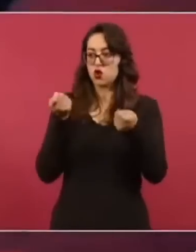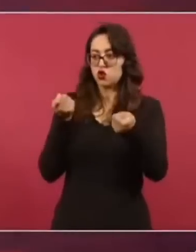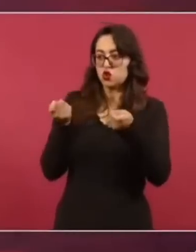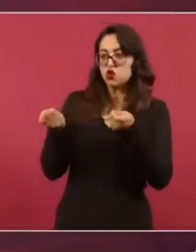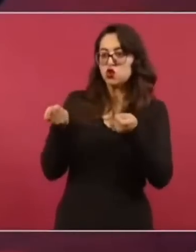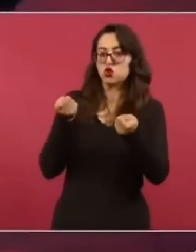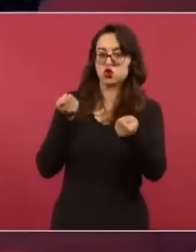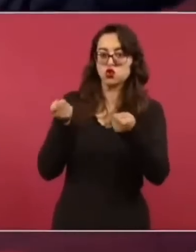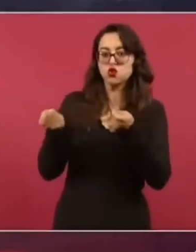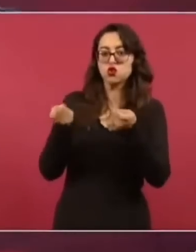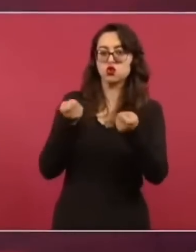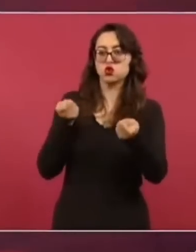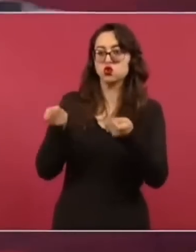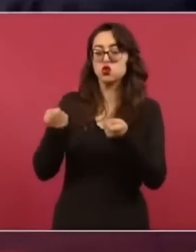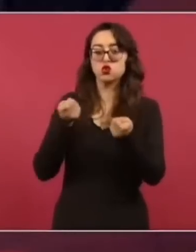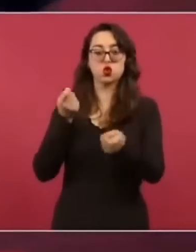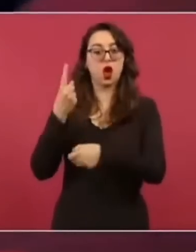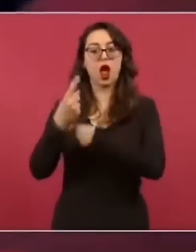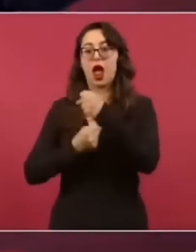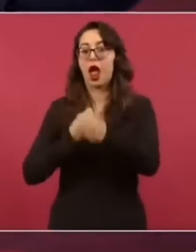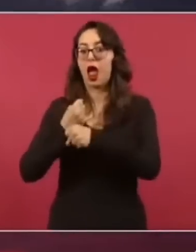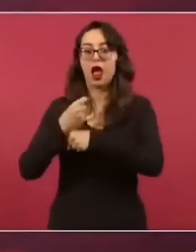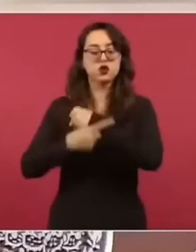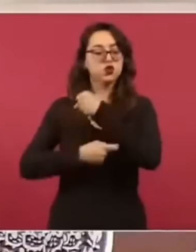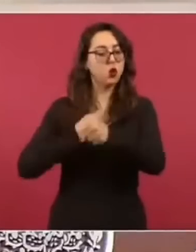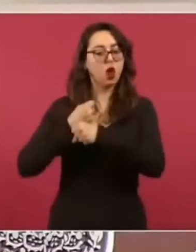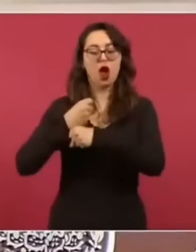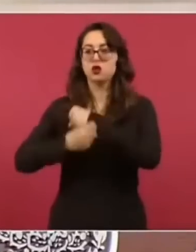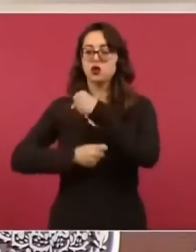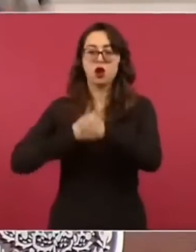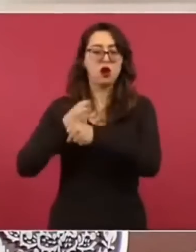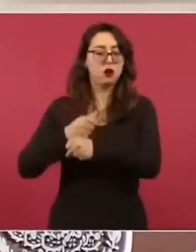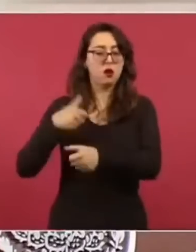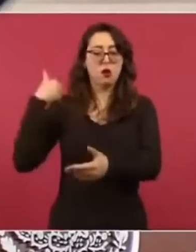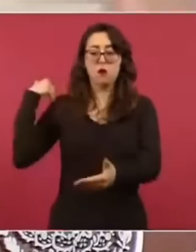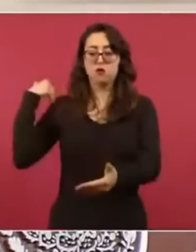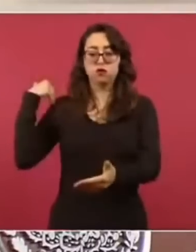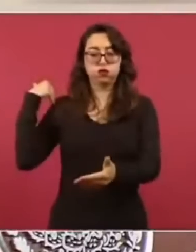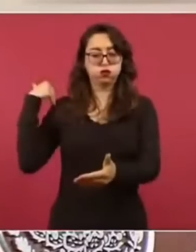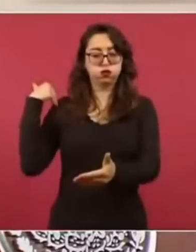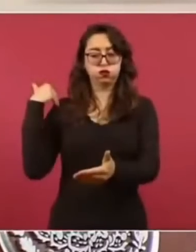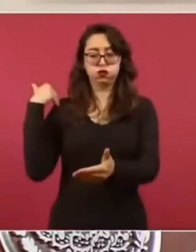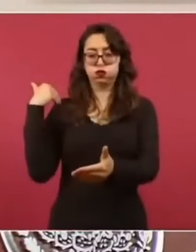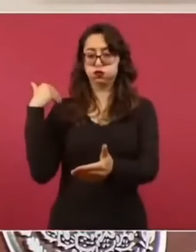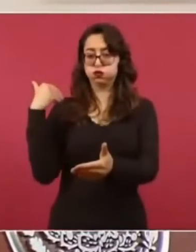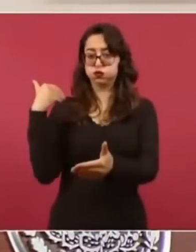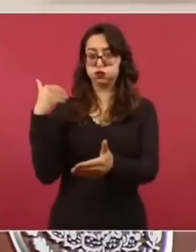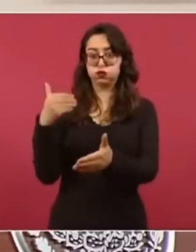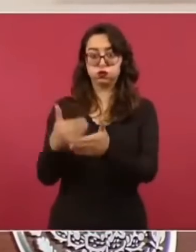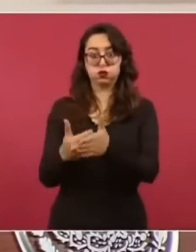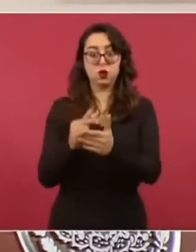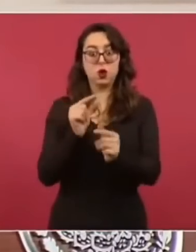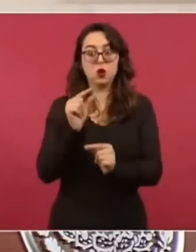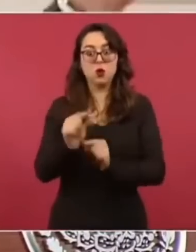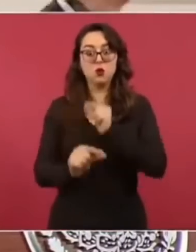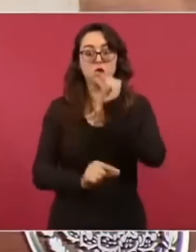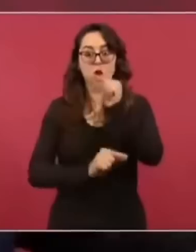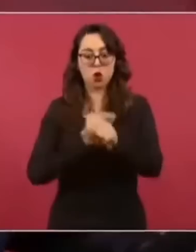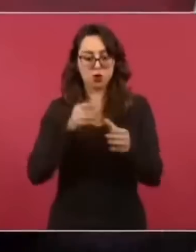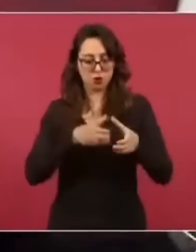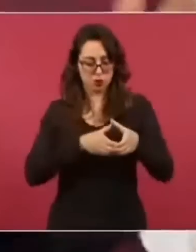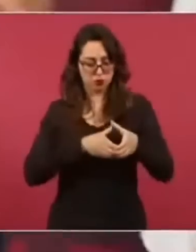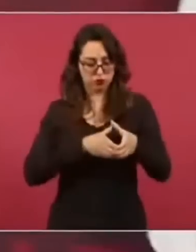se eleva a rango supremo y se convierte en un supremo poder, y